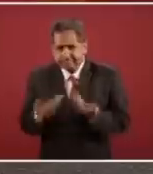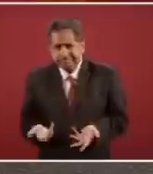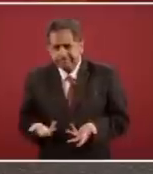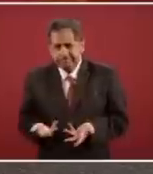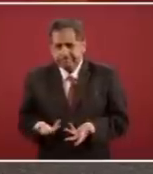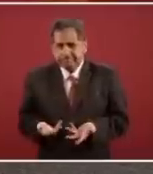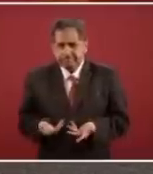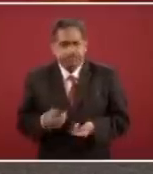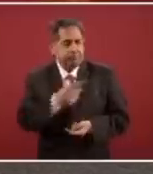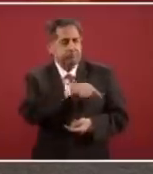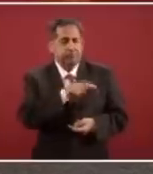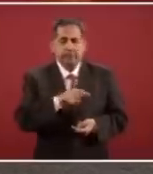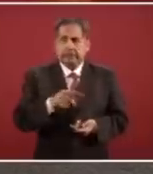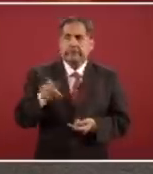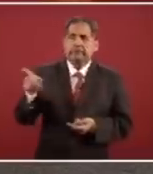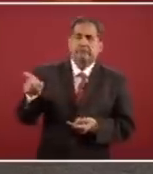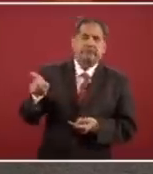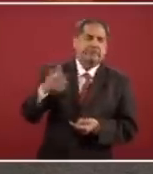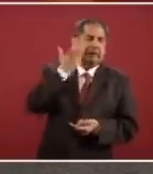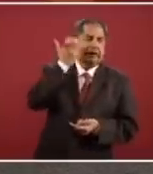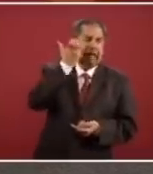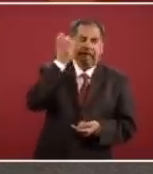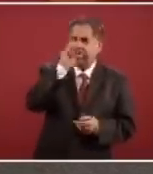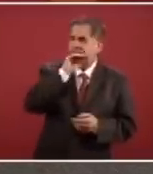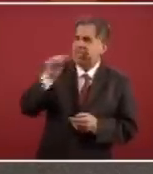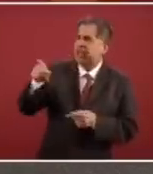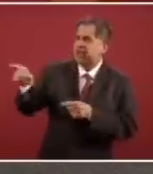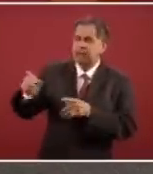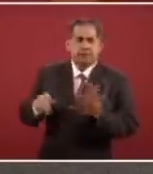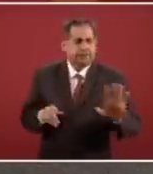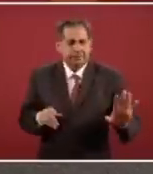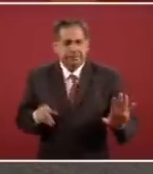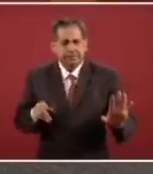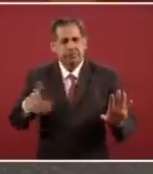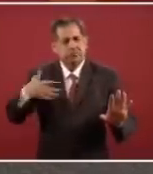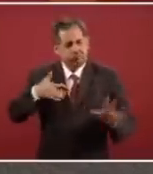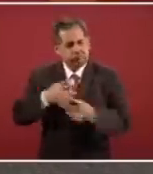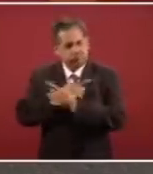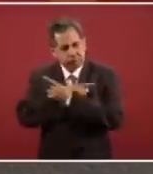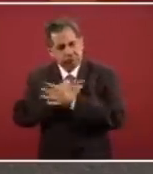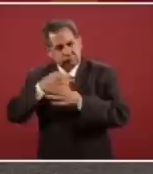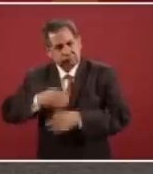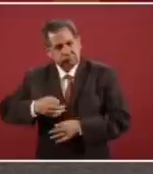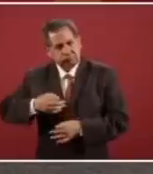no quieren reconocer que tenemos autoridad moral.